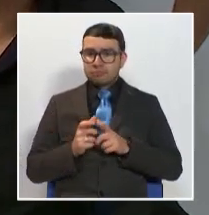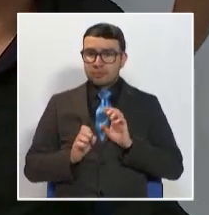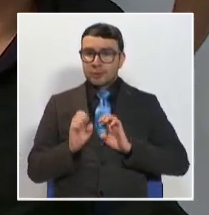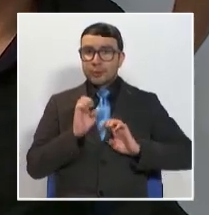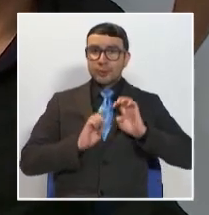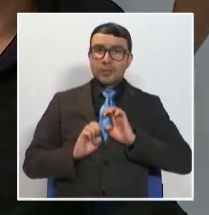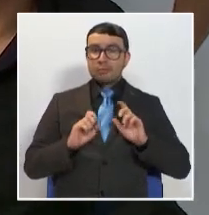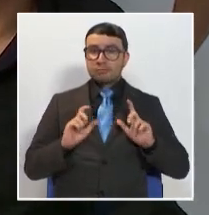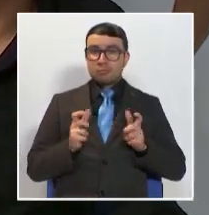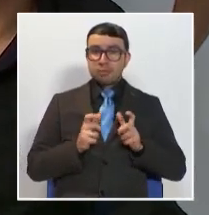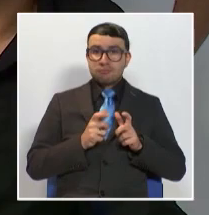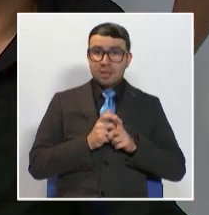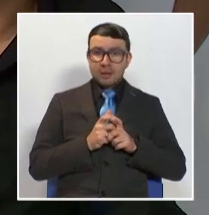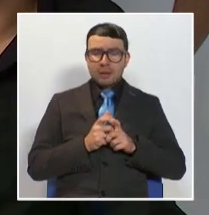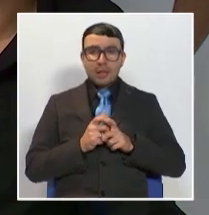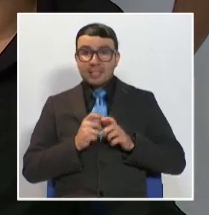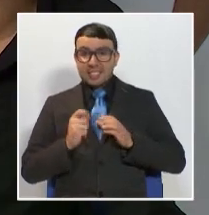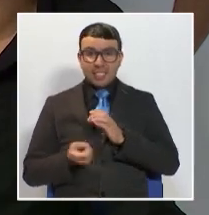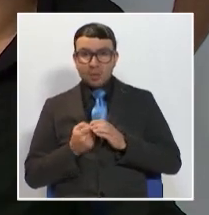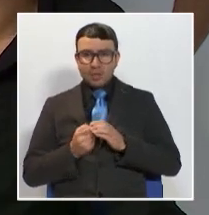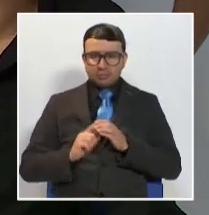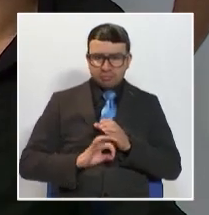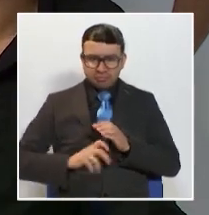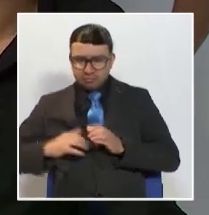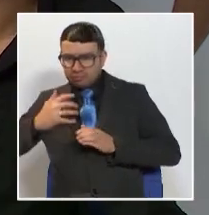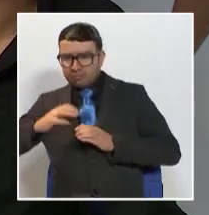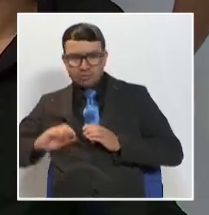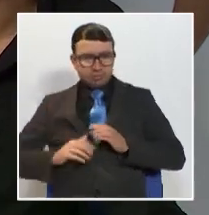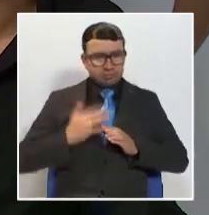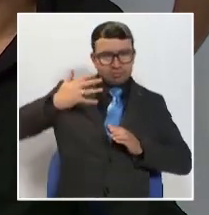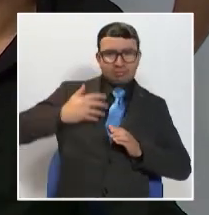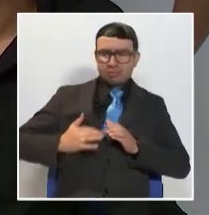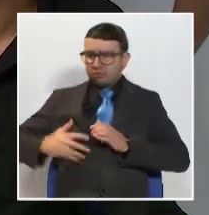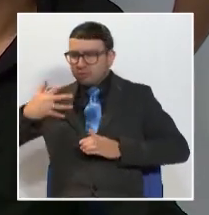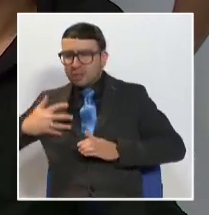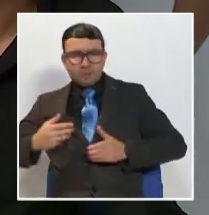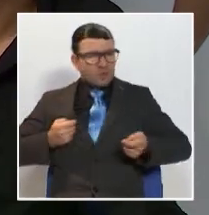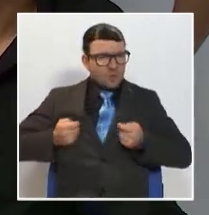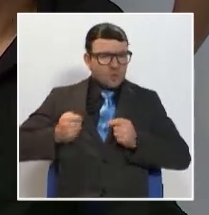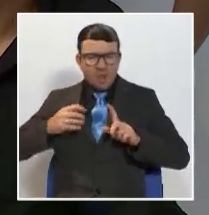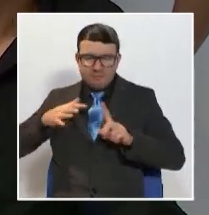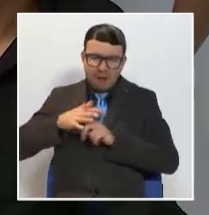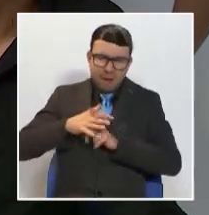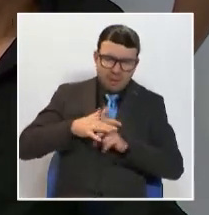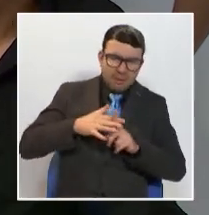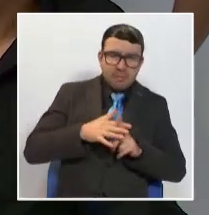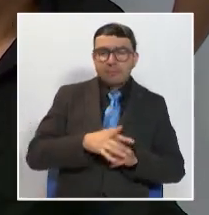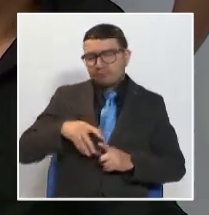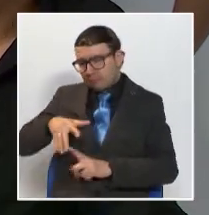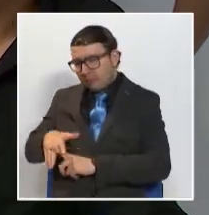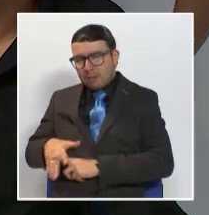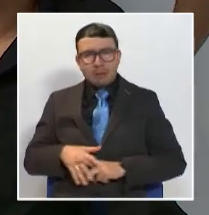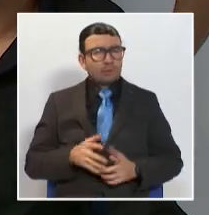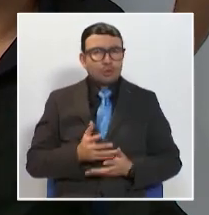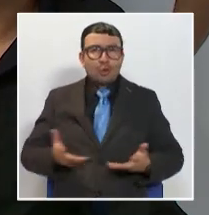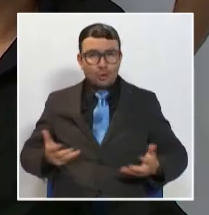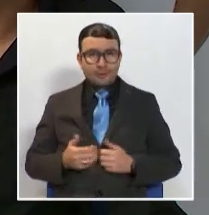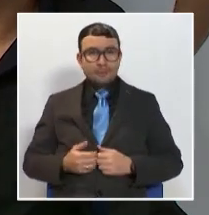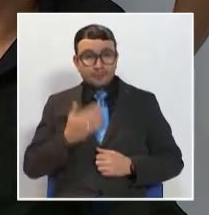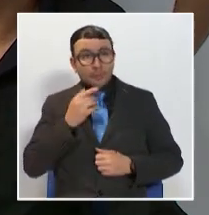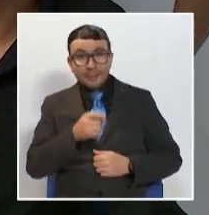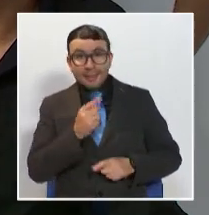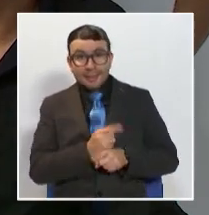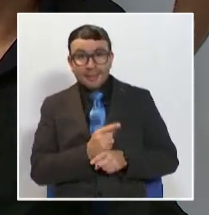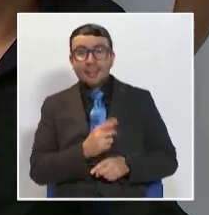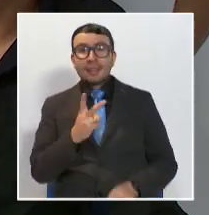células que se escapan, digamos, a ese mecanismo de control inmunológico y comienzan a atacar diferentes órganos. En este caso, en el vitiligo,